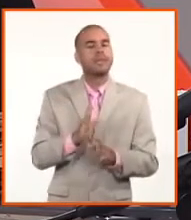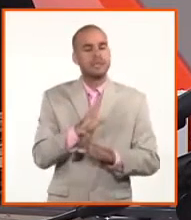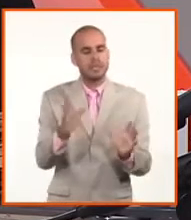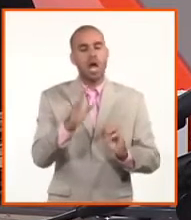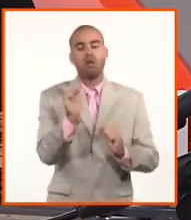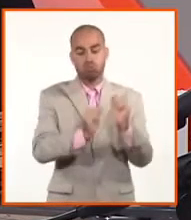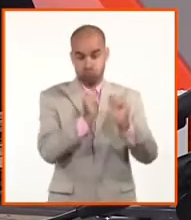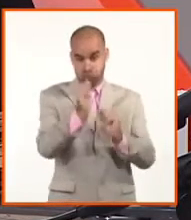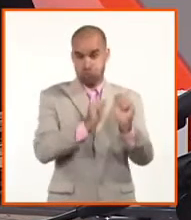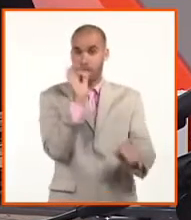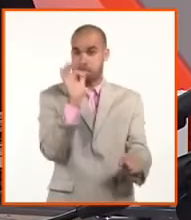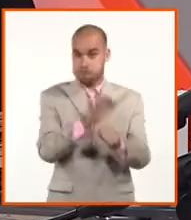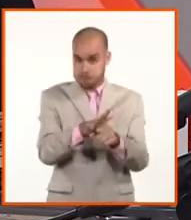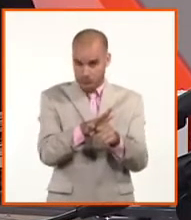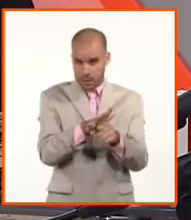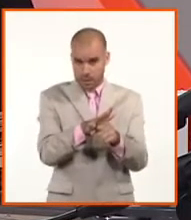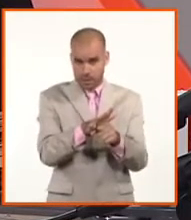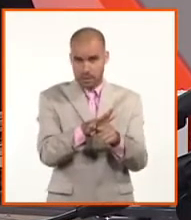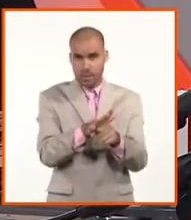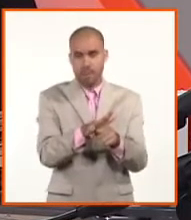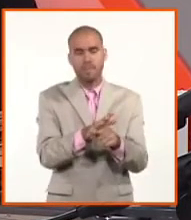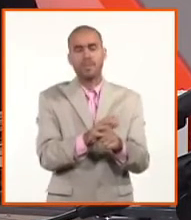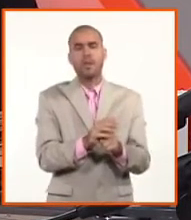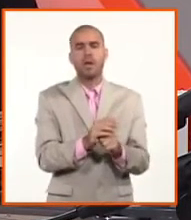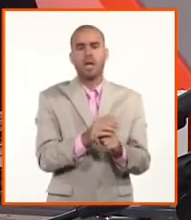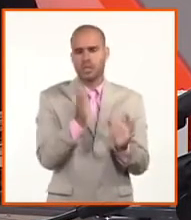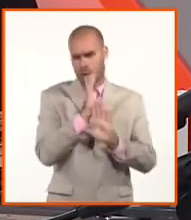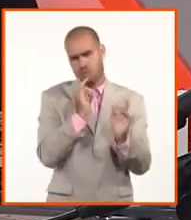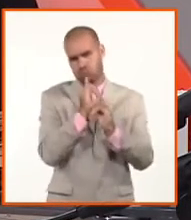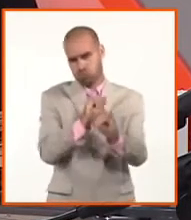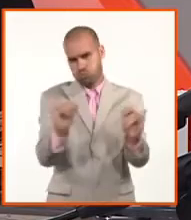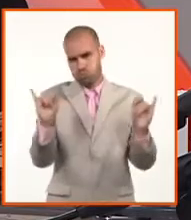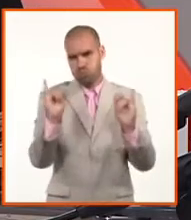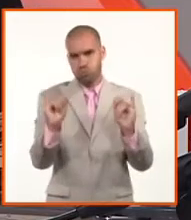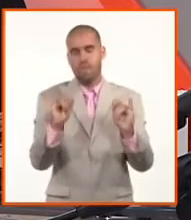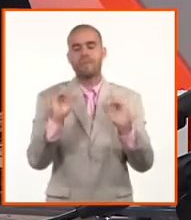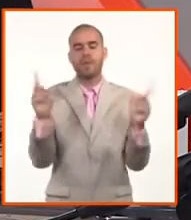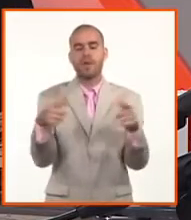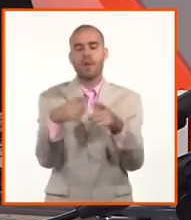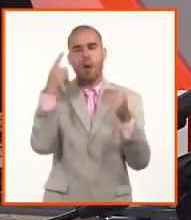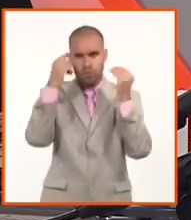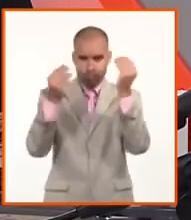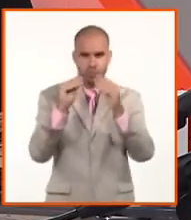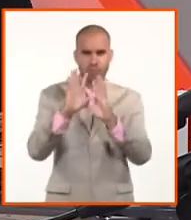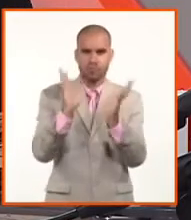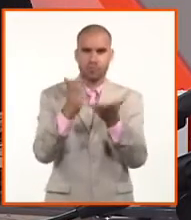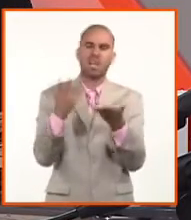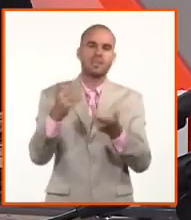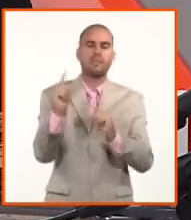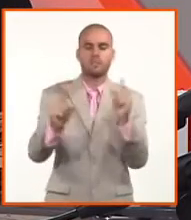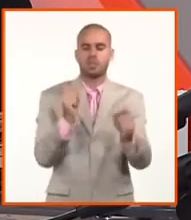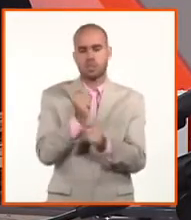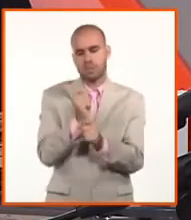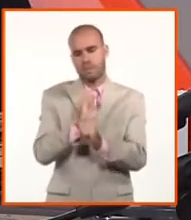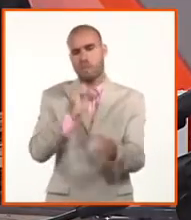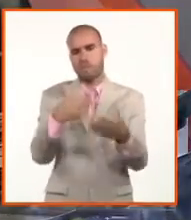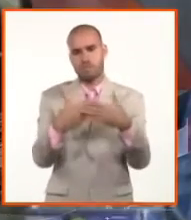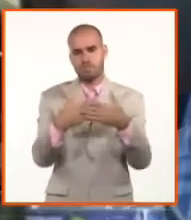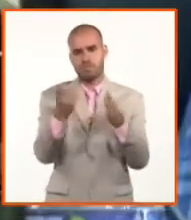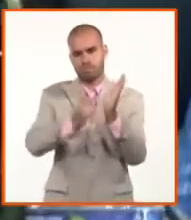un proceso de arranque, informaron pues en la reunión de chequeo los compañeros de la Unión Eléctrica